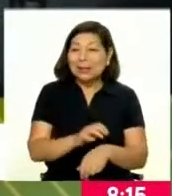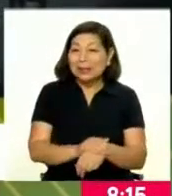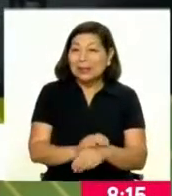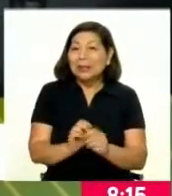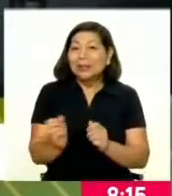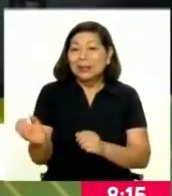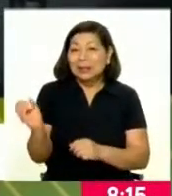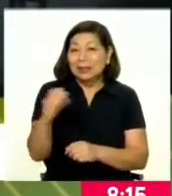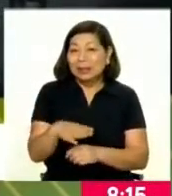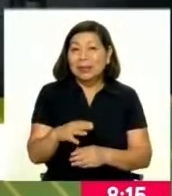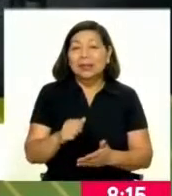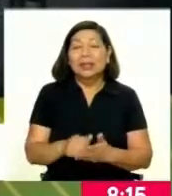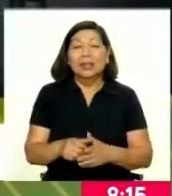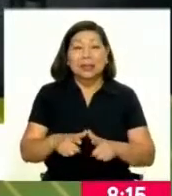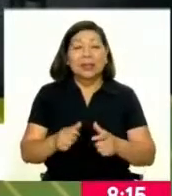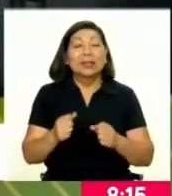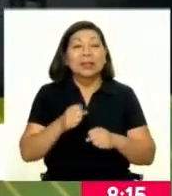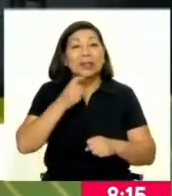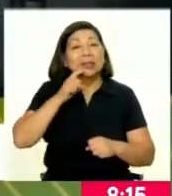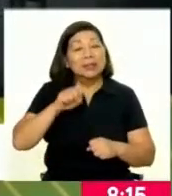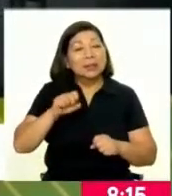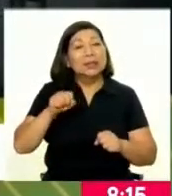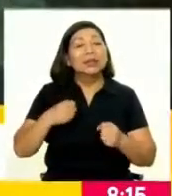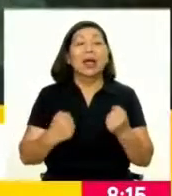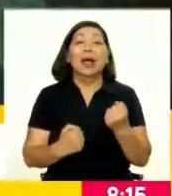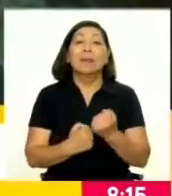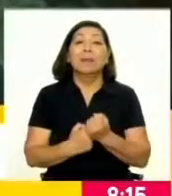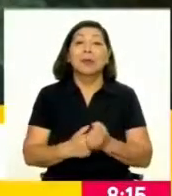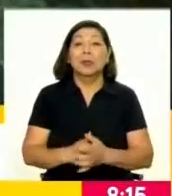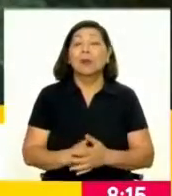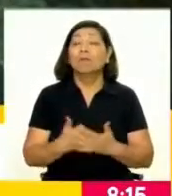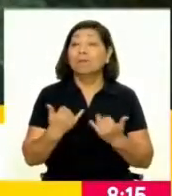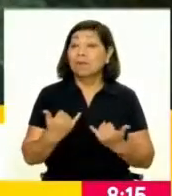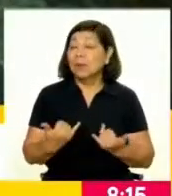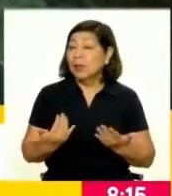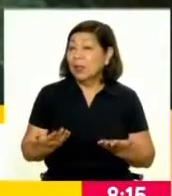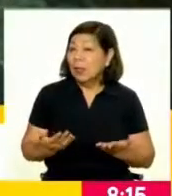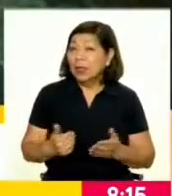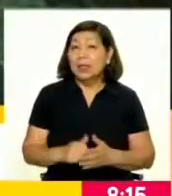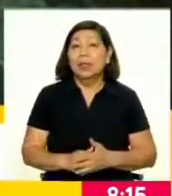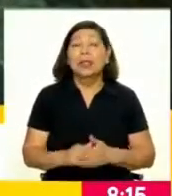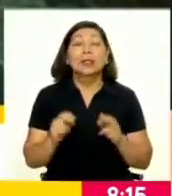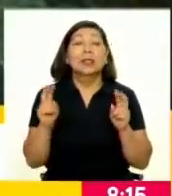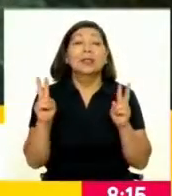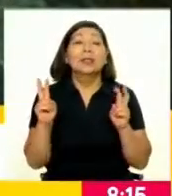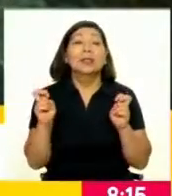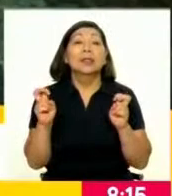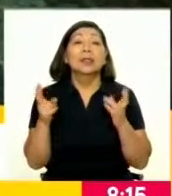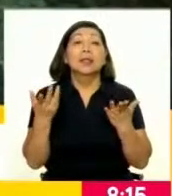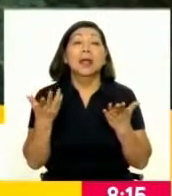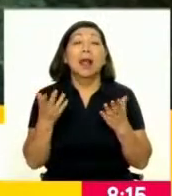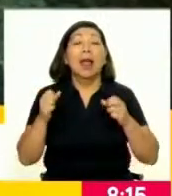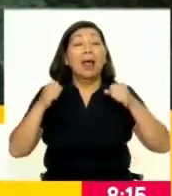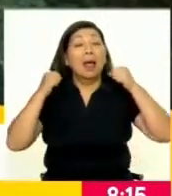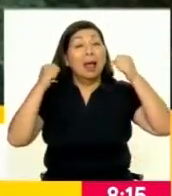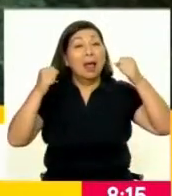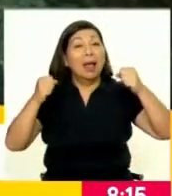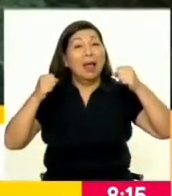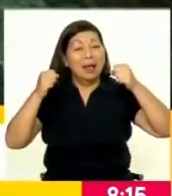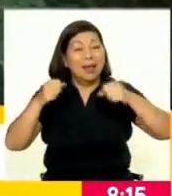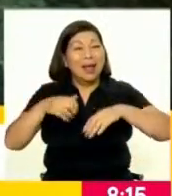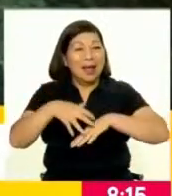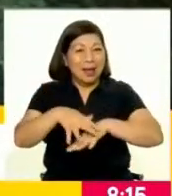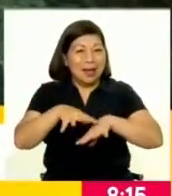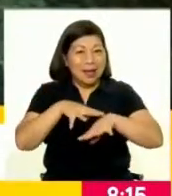son trasladados a las comisarías que necesitan el apoyo. Esto es referente al tema de las manifestaciones, las